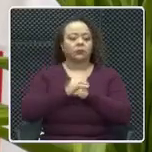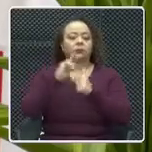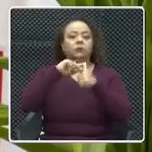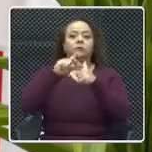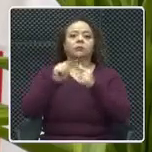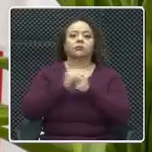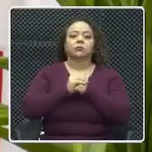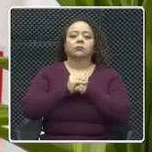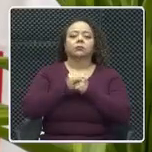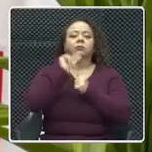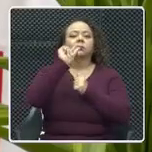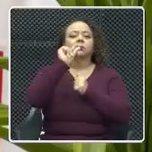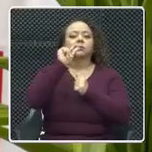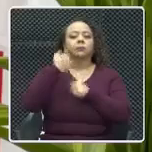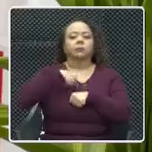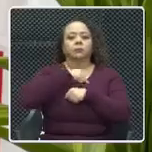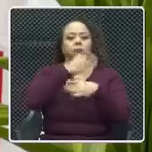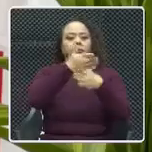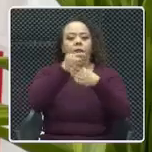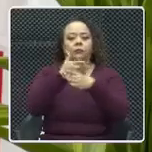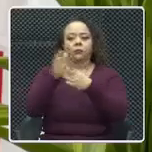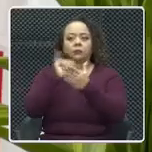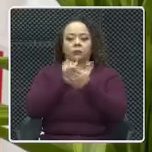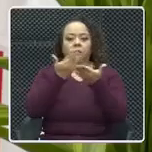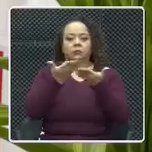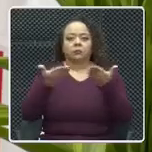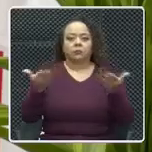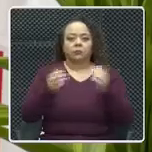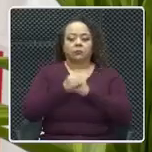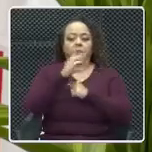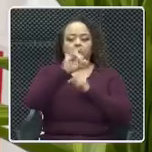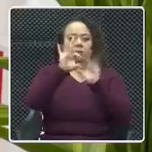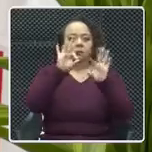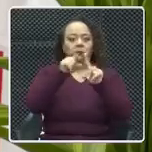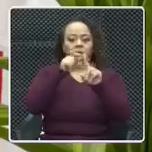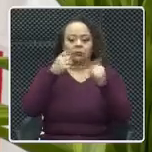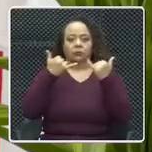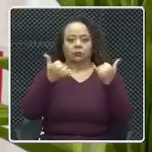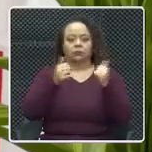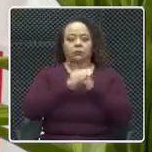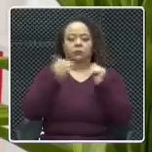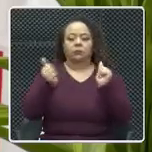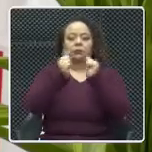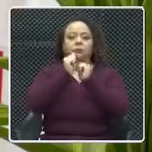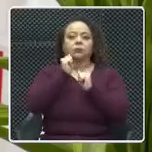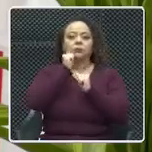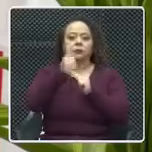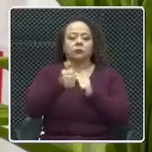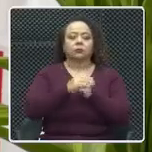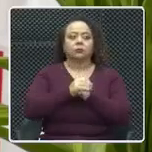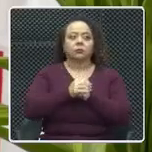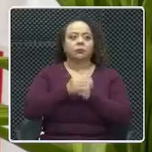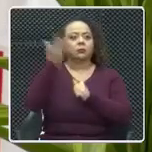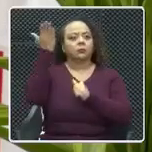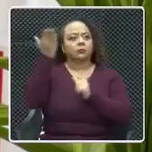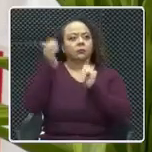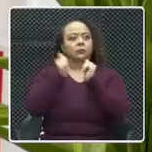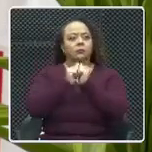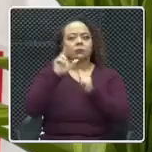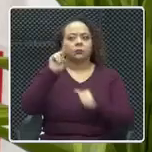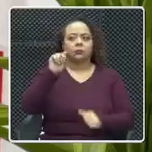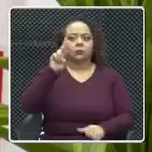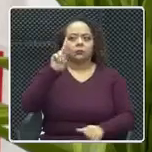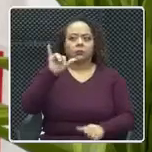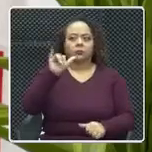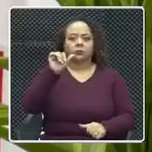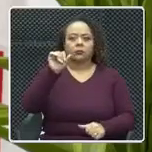que próximamente les vamos a estar compartiendo este material y los invitamos desde ya a que nos acompañen mañana en la charla con Nuri Sánchez, que nos va a